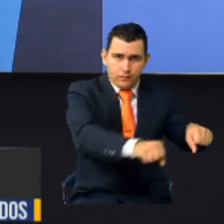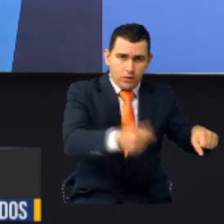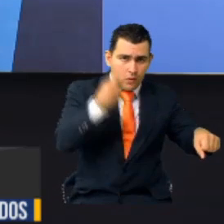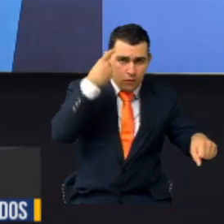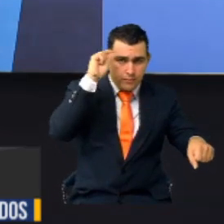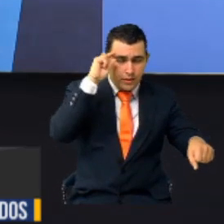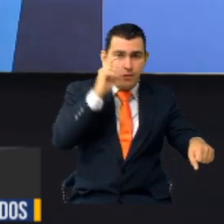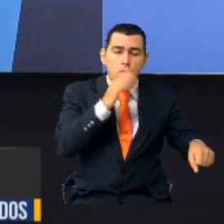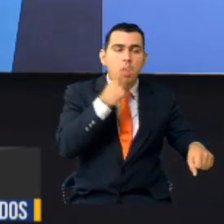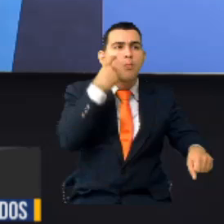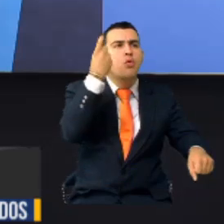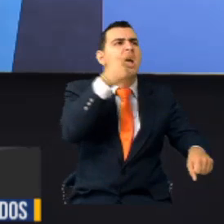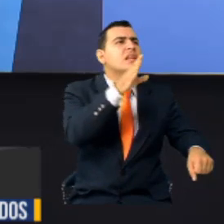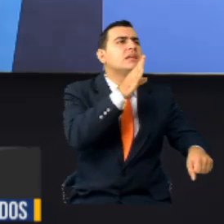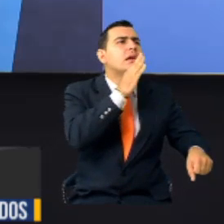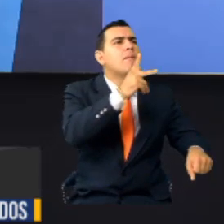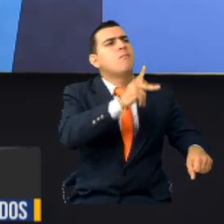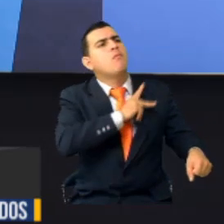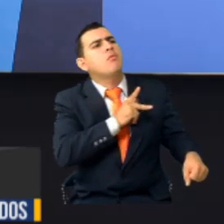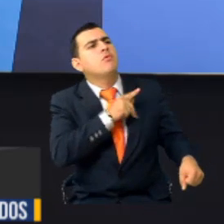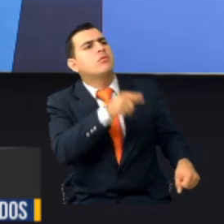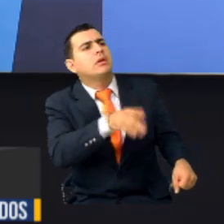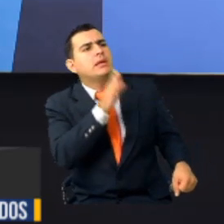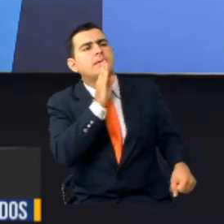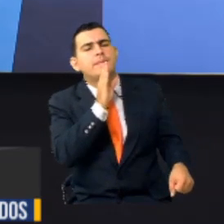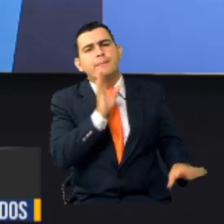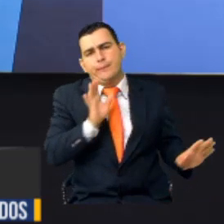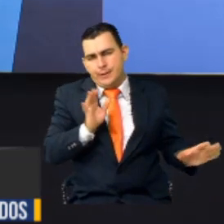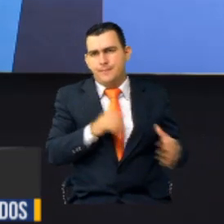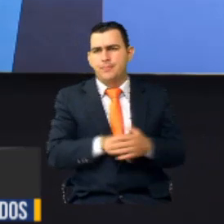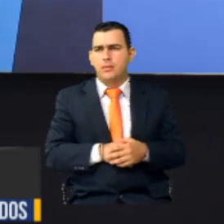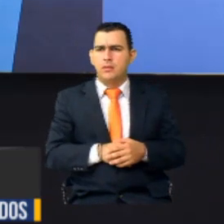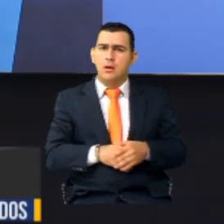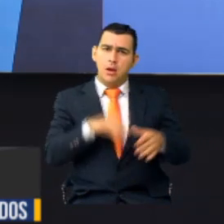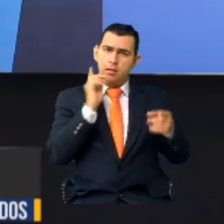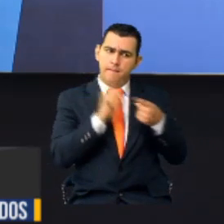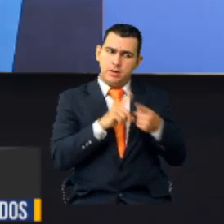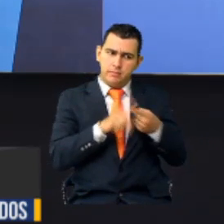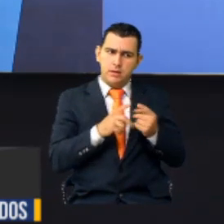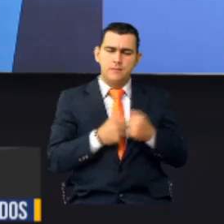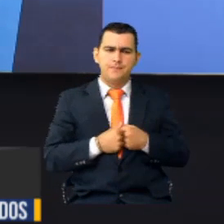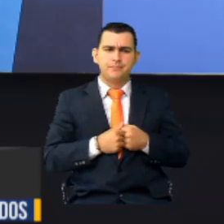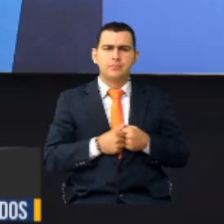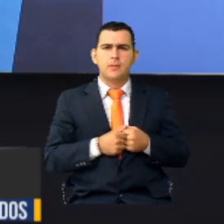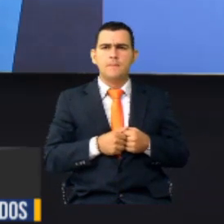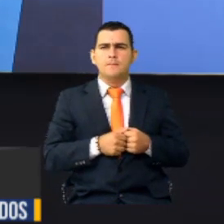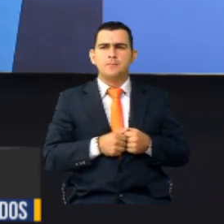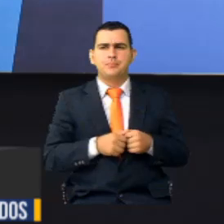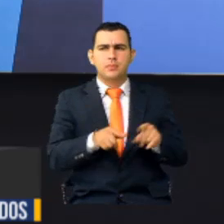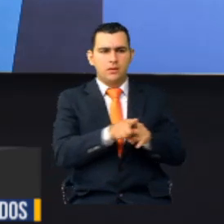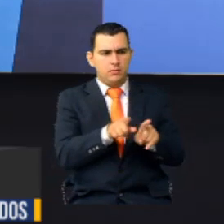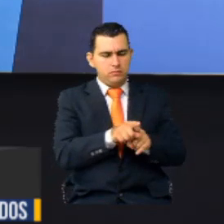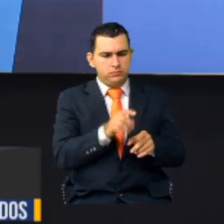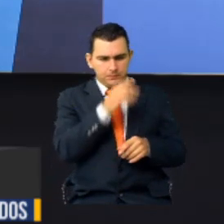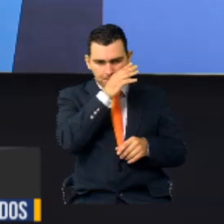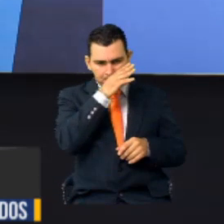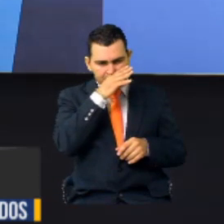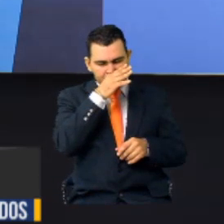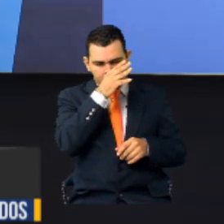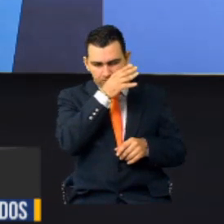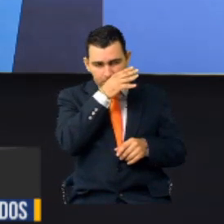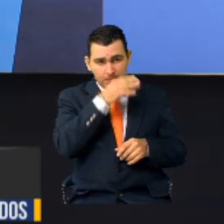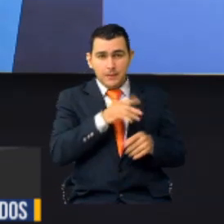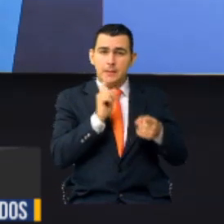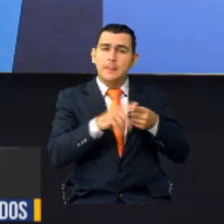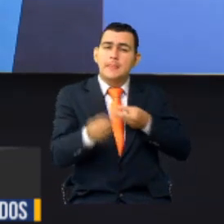este predio, ¿sí? Pero de igual manera, es después de una vez hecho este proceso de la formalidad de adquirir ese predio, es mirar la forma de